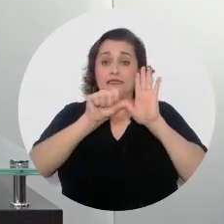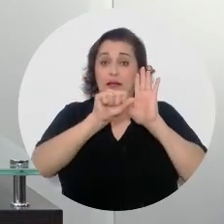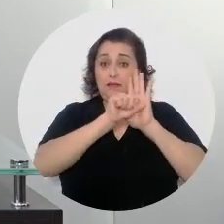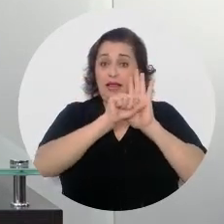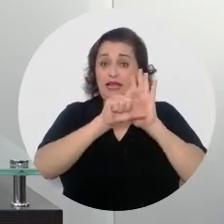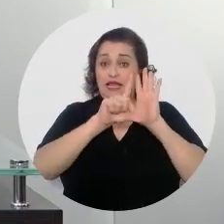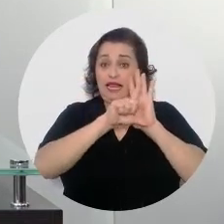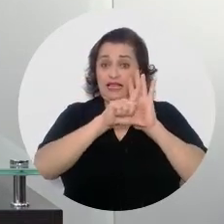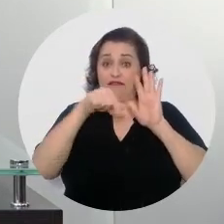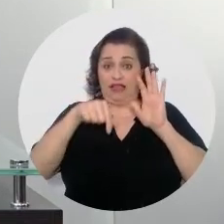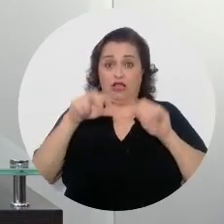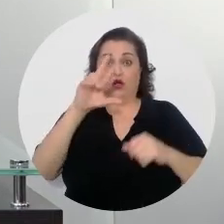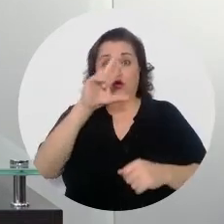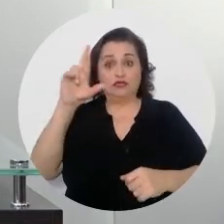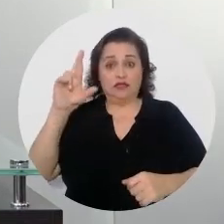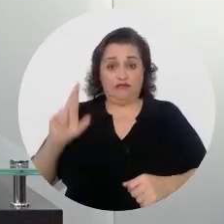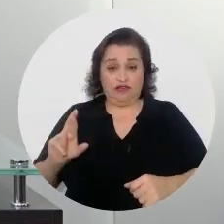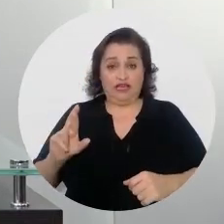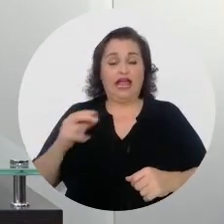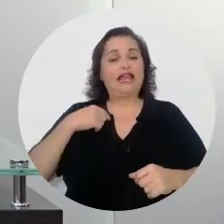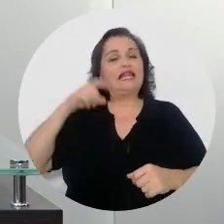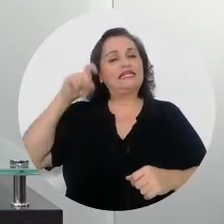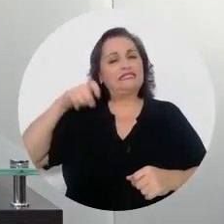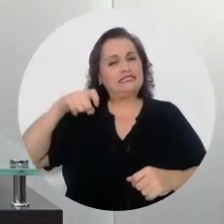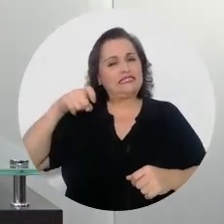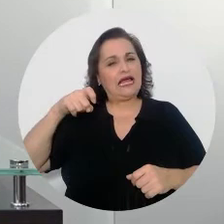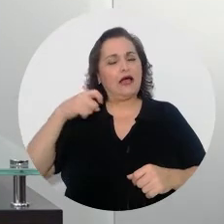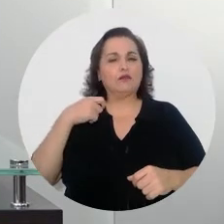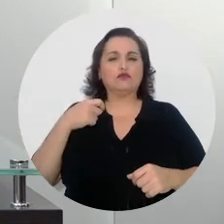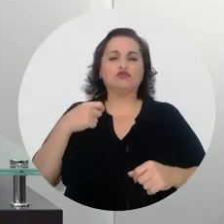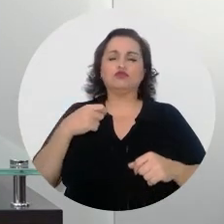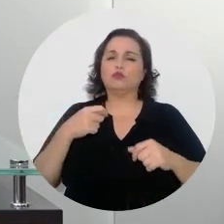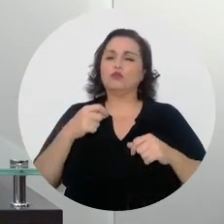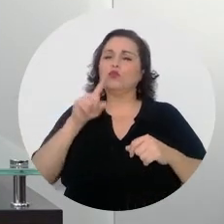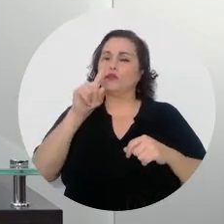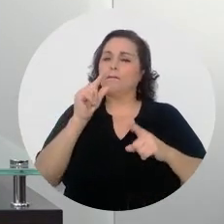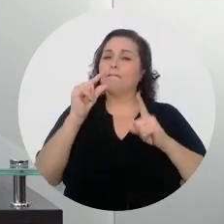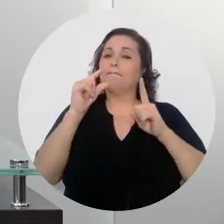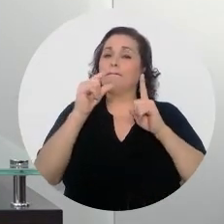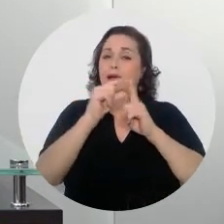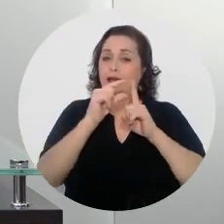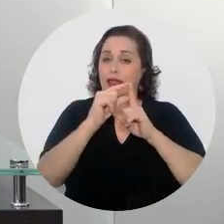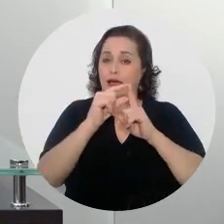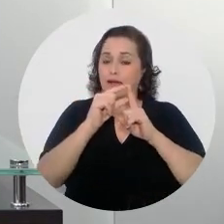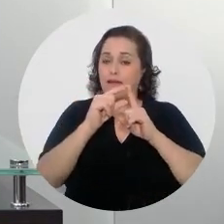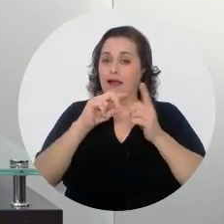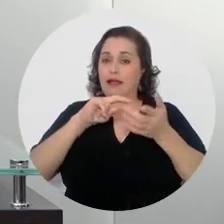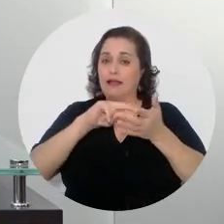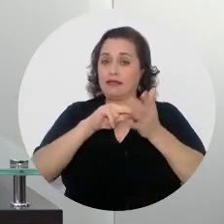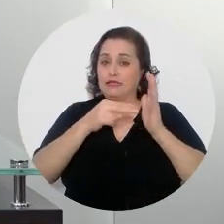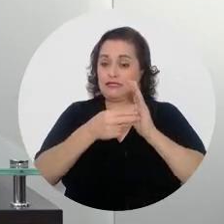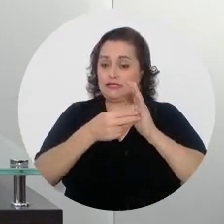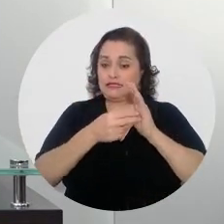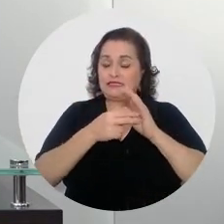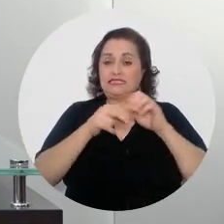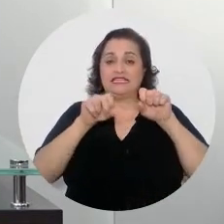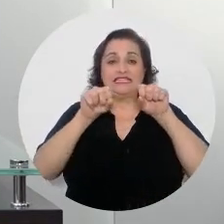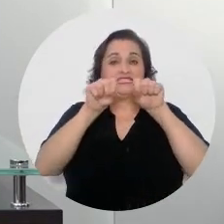Asamblea Legislativa en Costa Rica, necesitamos empezar con un término. El término es sistema